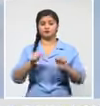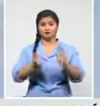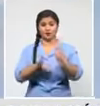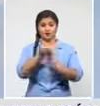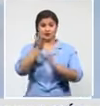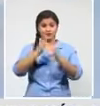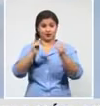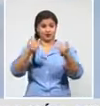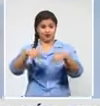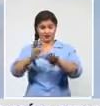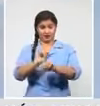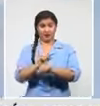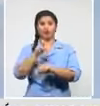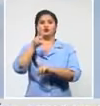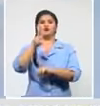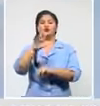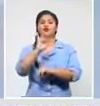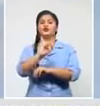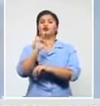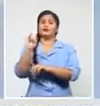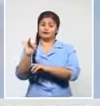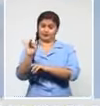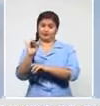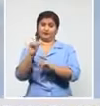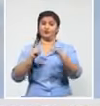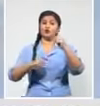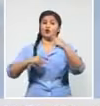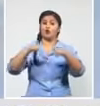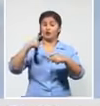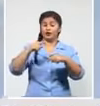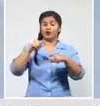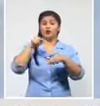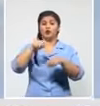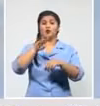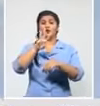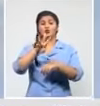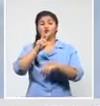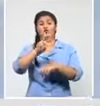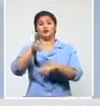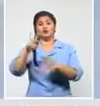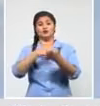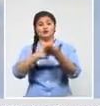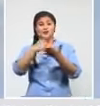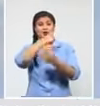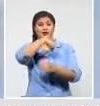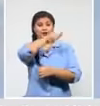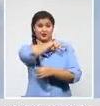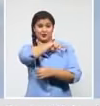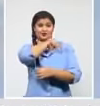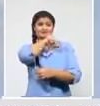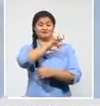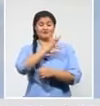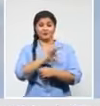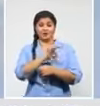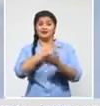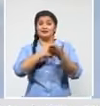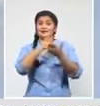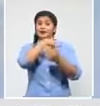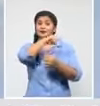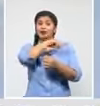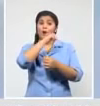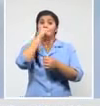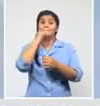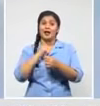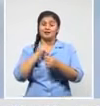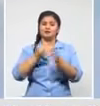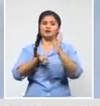277 altas contra 422 la semana anterior. Usted dirá, bueno, es que han tenido